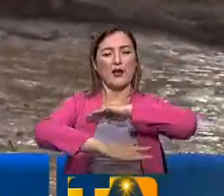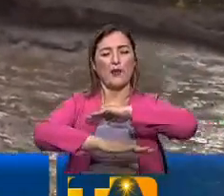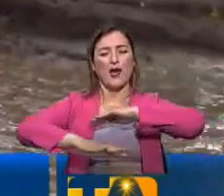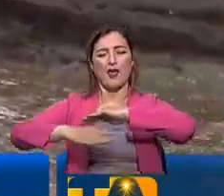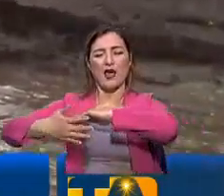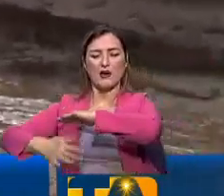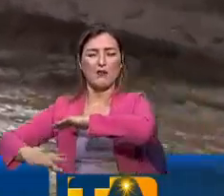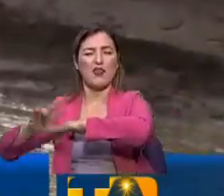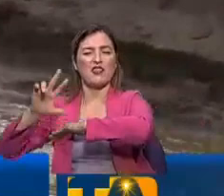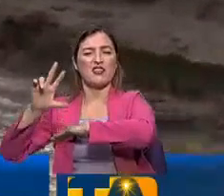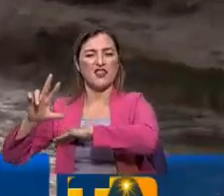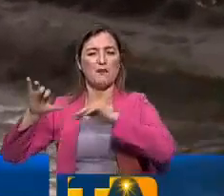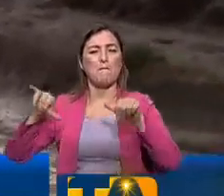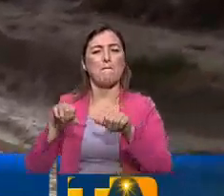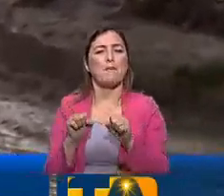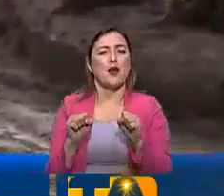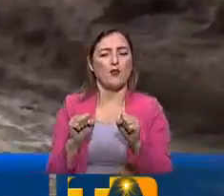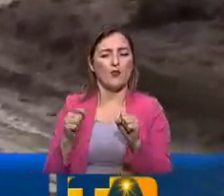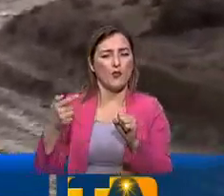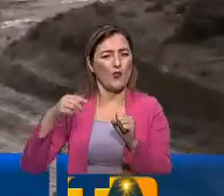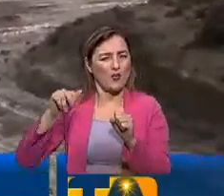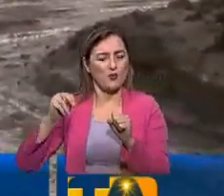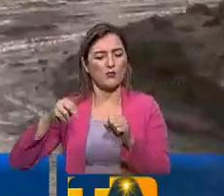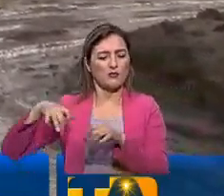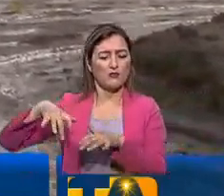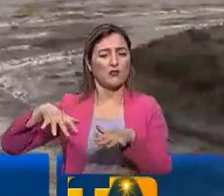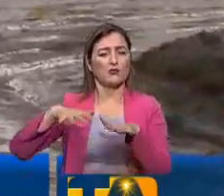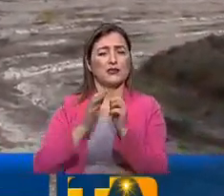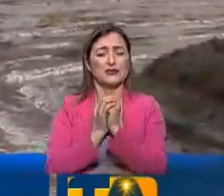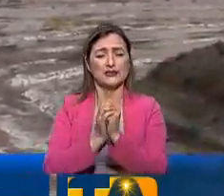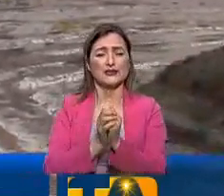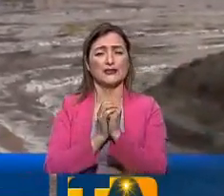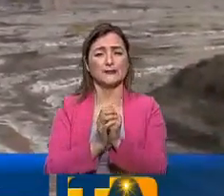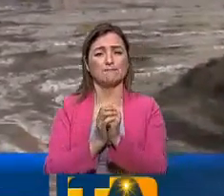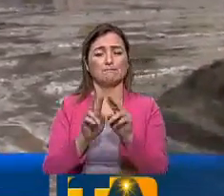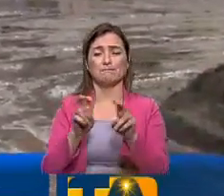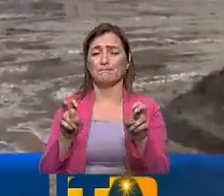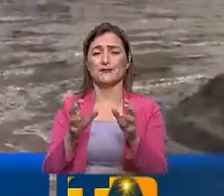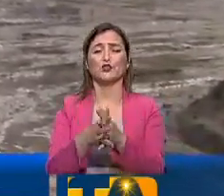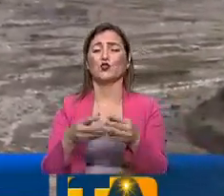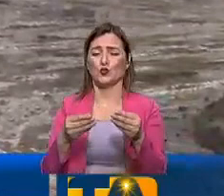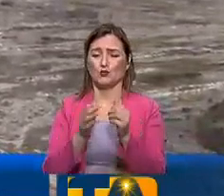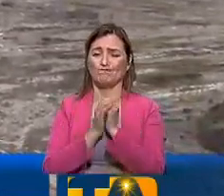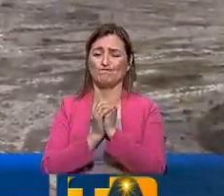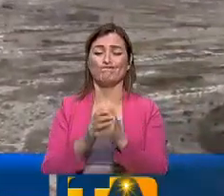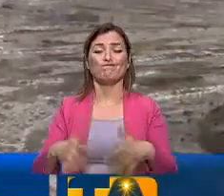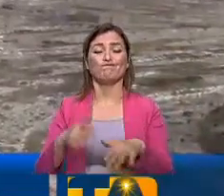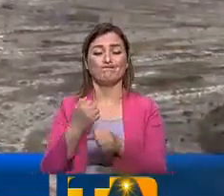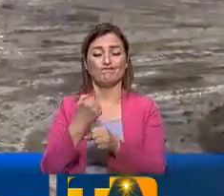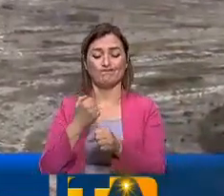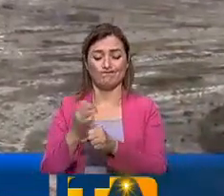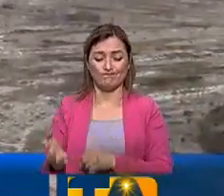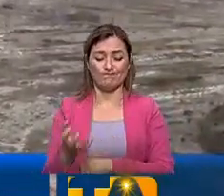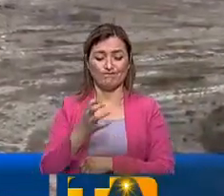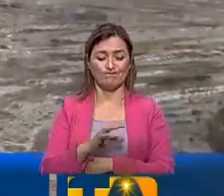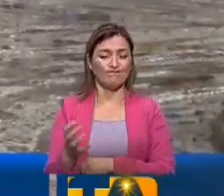Guano. Mantienen la fe de que pueden salir de lo que la naturaleza atentó contra ellos. Mientras tanto, las tareas de remoción del material